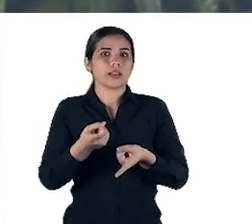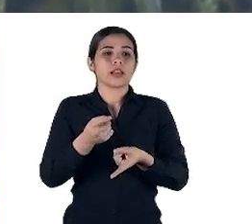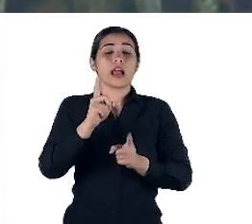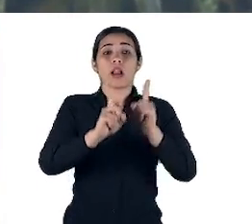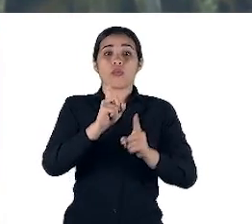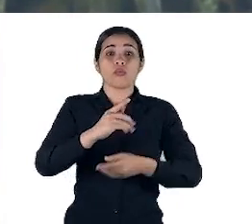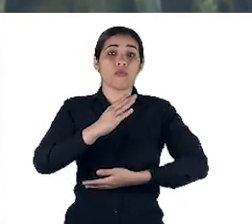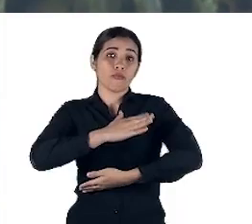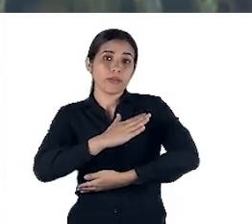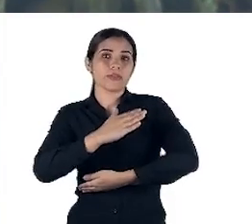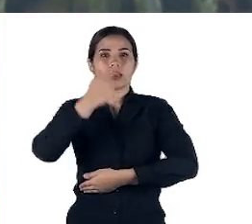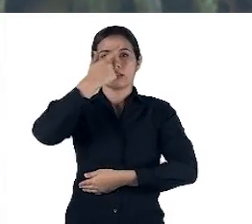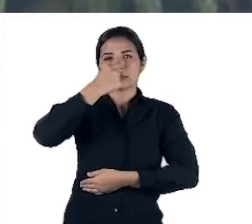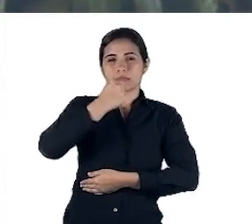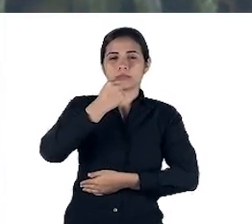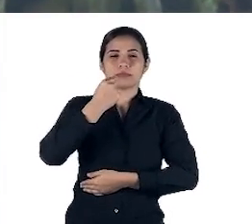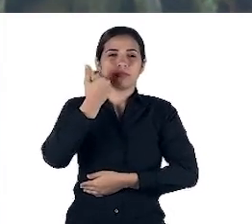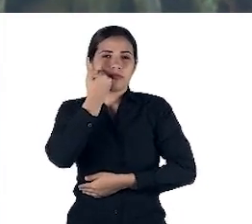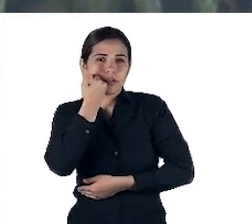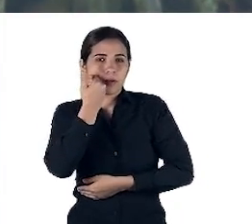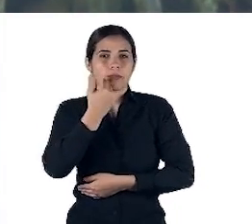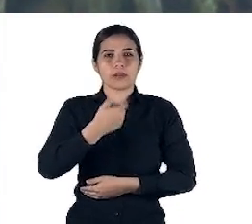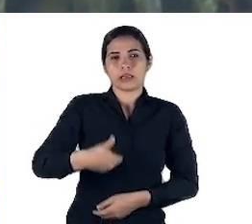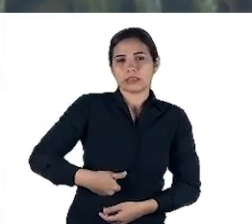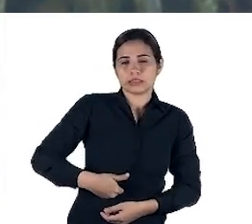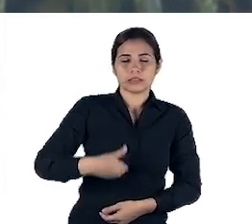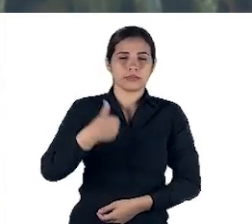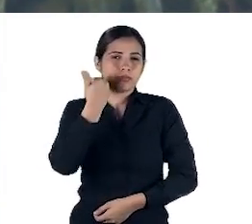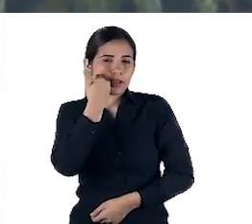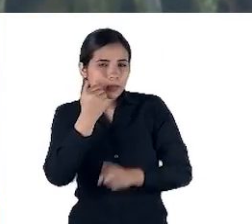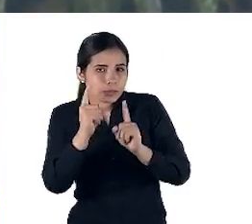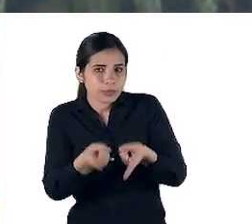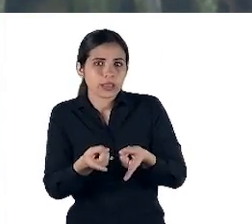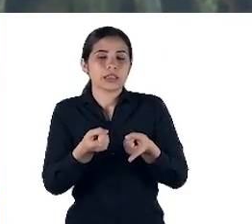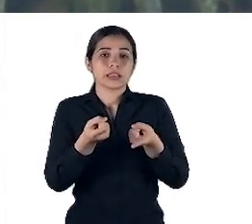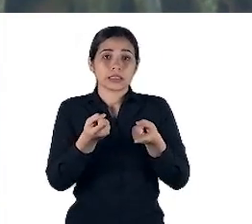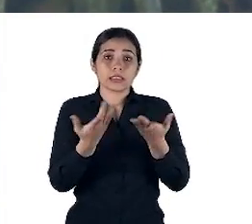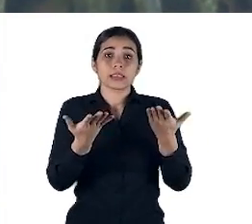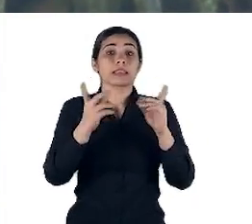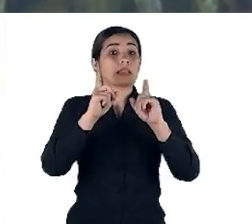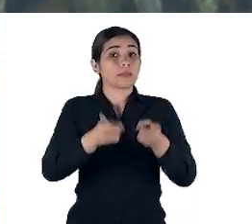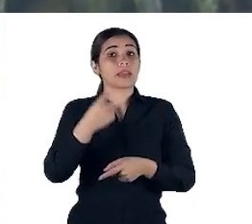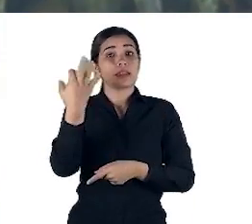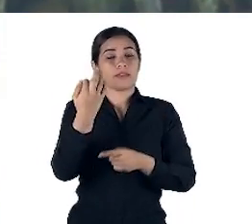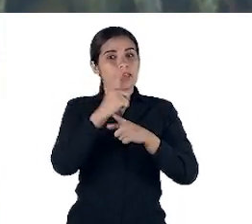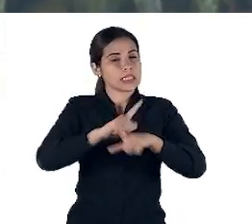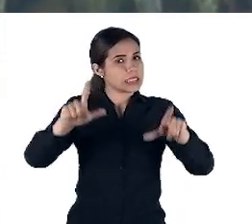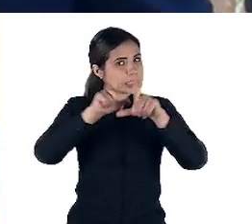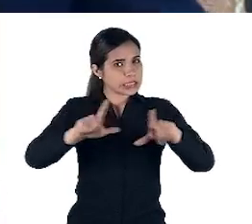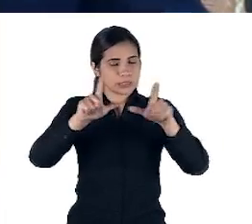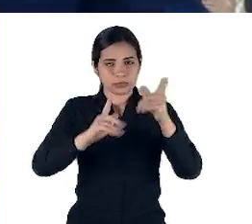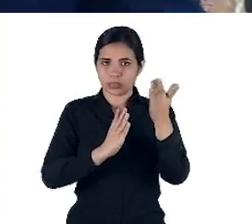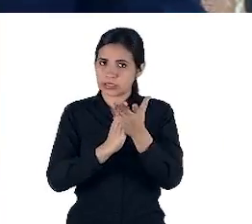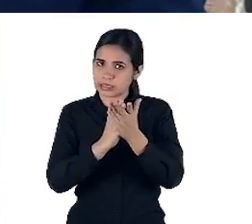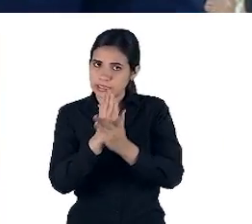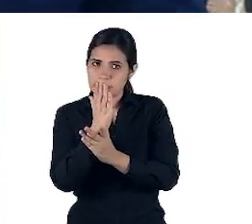respiratorias, alérgicas. Previene gastroentéricas y la higiene, Que a ver, que que esa